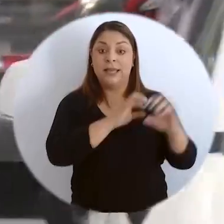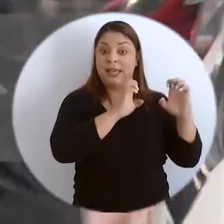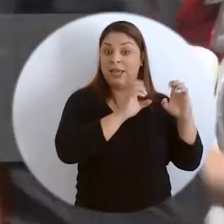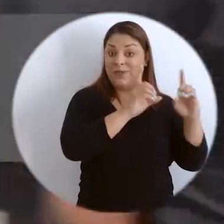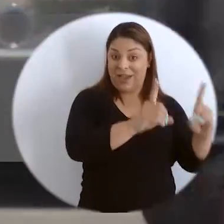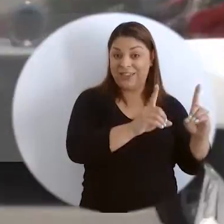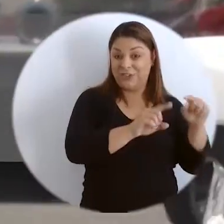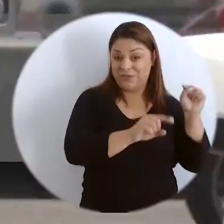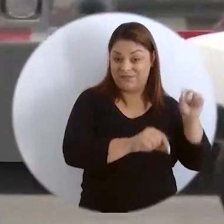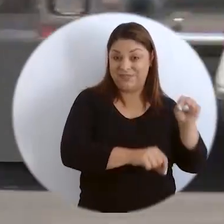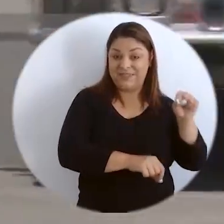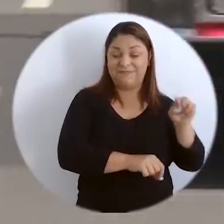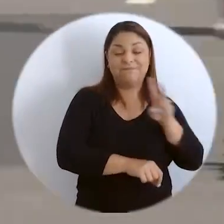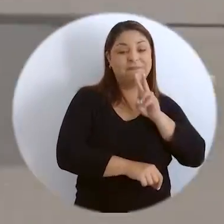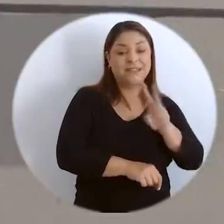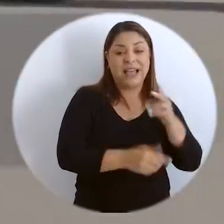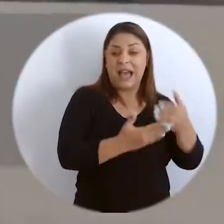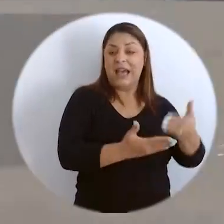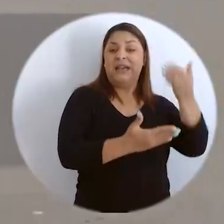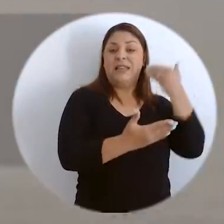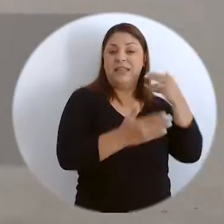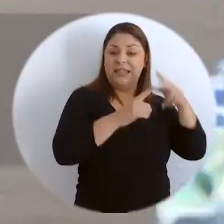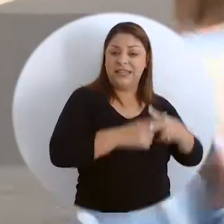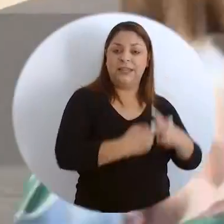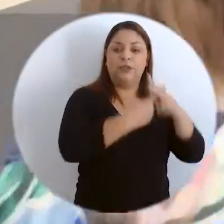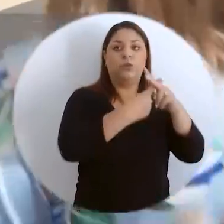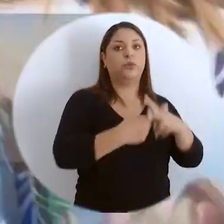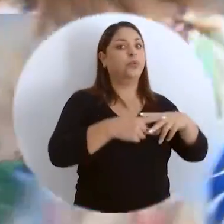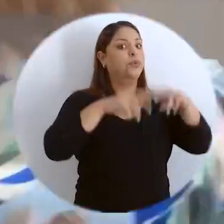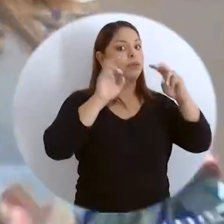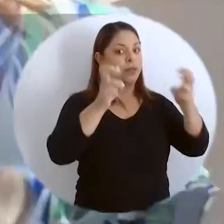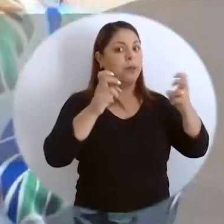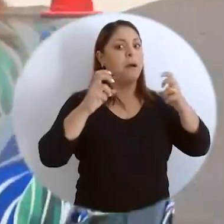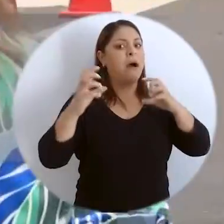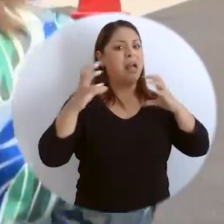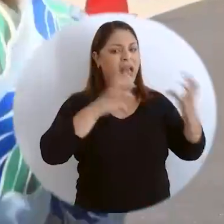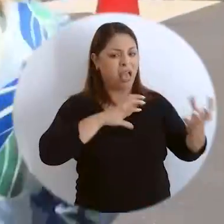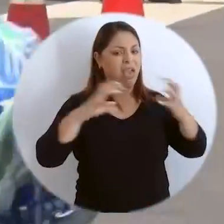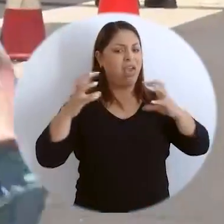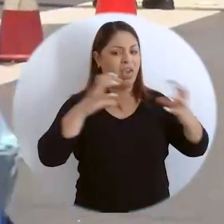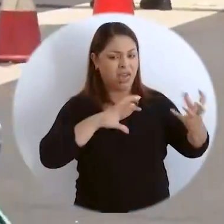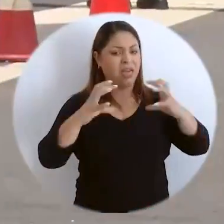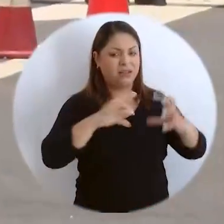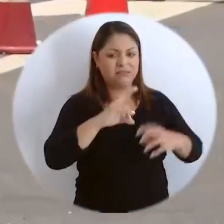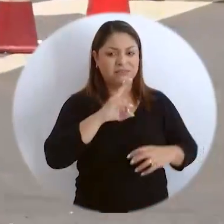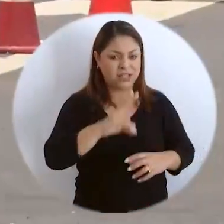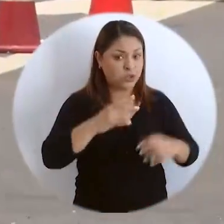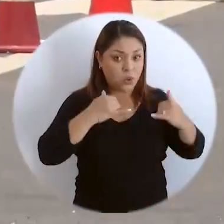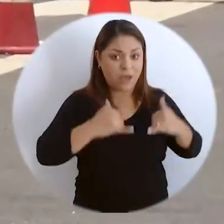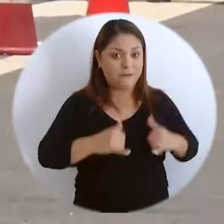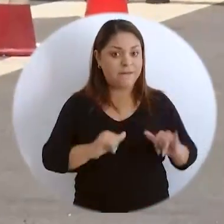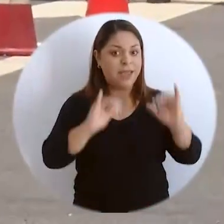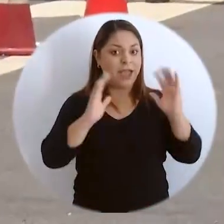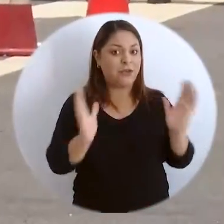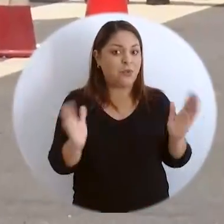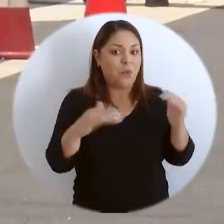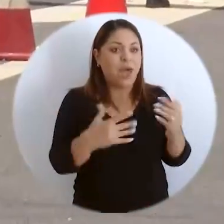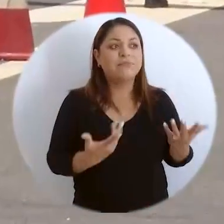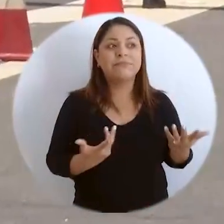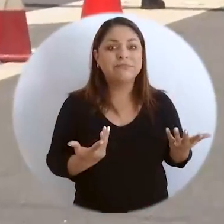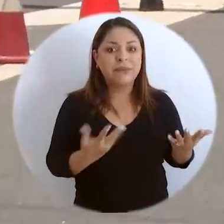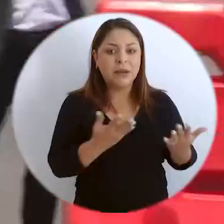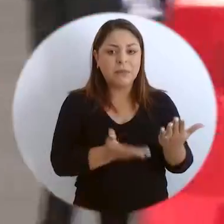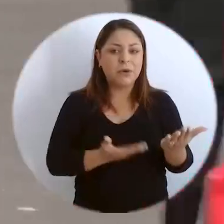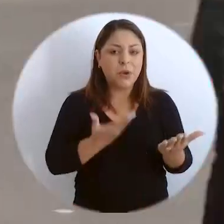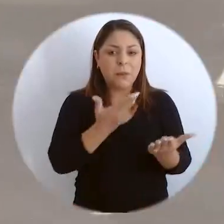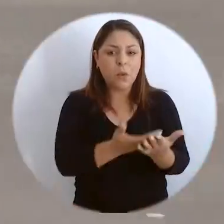principio realmente un tema muy caótico, que todavía no tenemos una propuesta de cómo van a